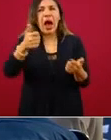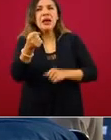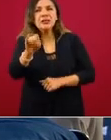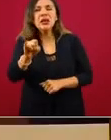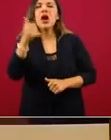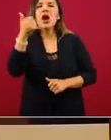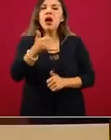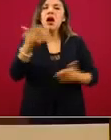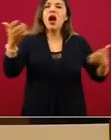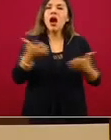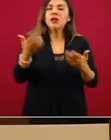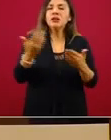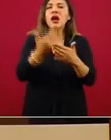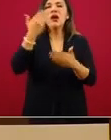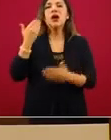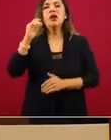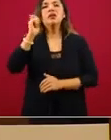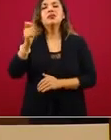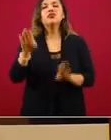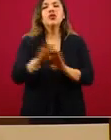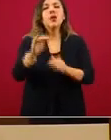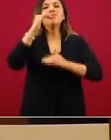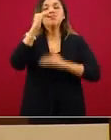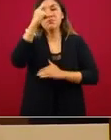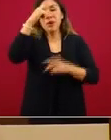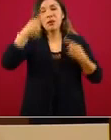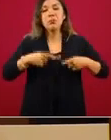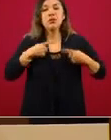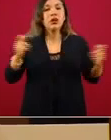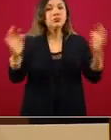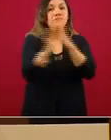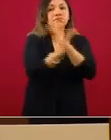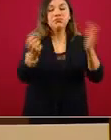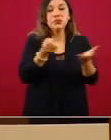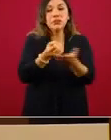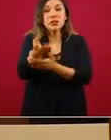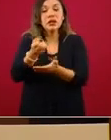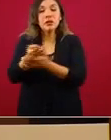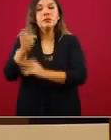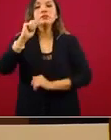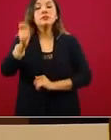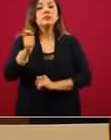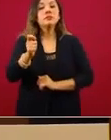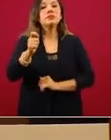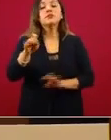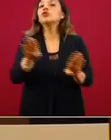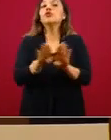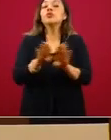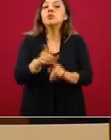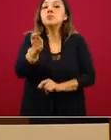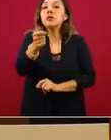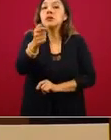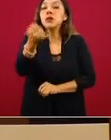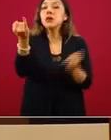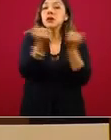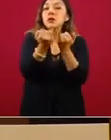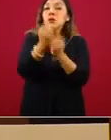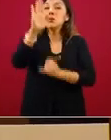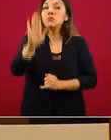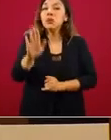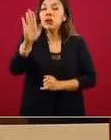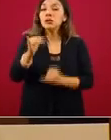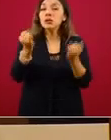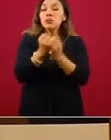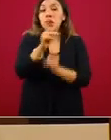las acciones que en su momento pues limitan la movilidad no son de manera similar y al mismo tiempo